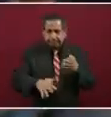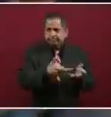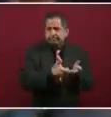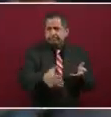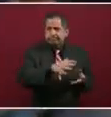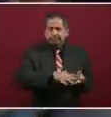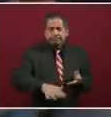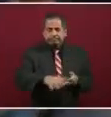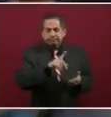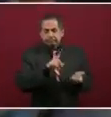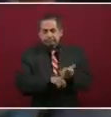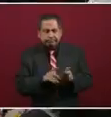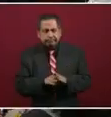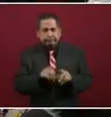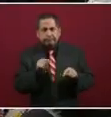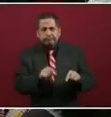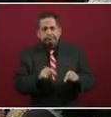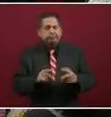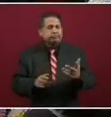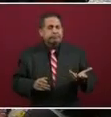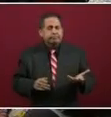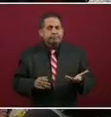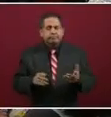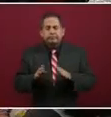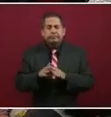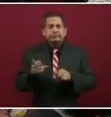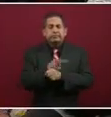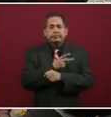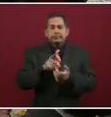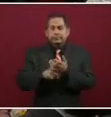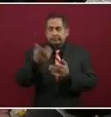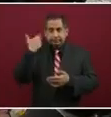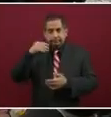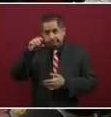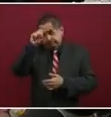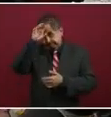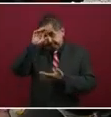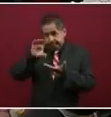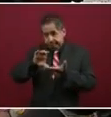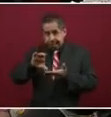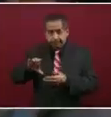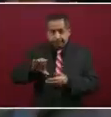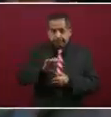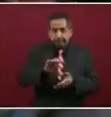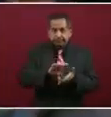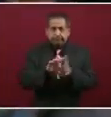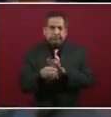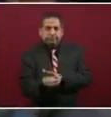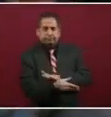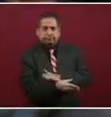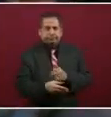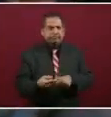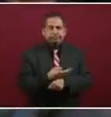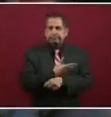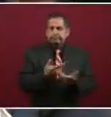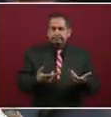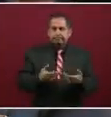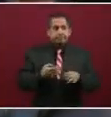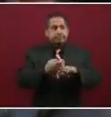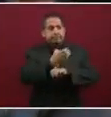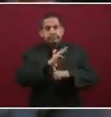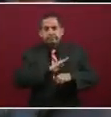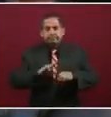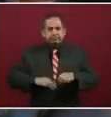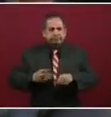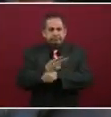de a dónde se iba el dinero del fondo minero, en qué lo utilizaban los estados y municipios, si ustedes ya